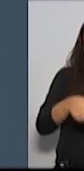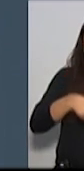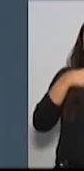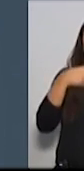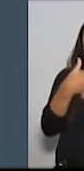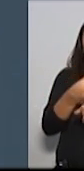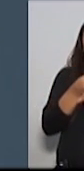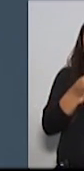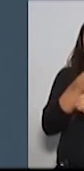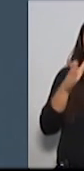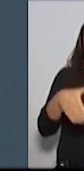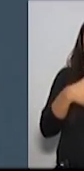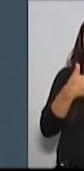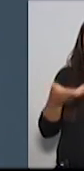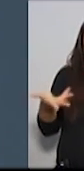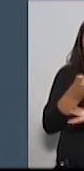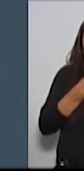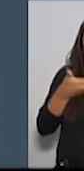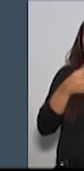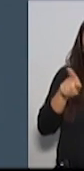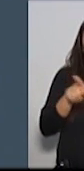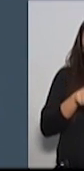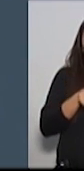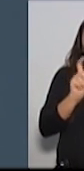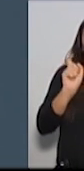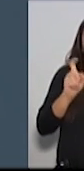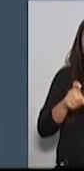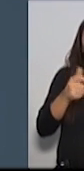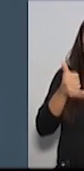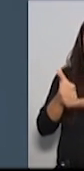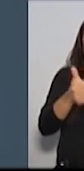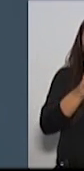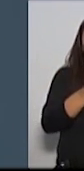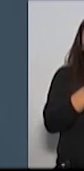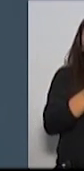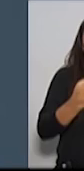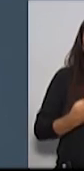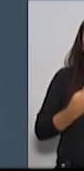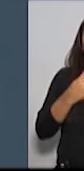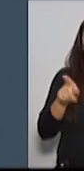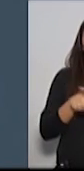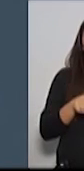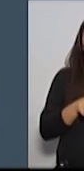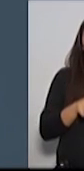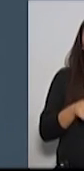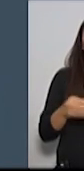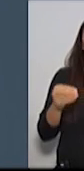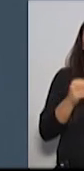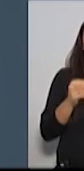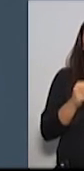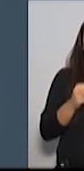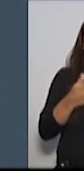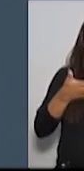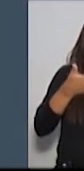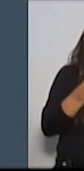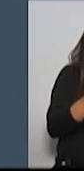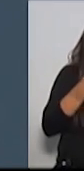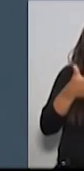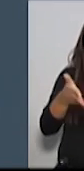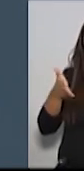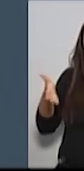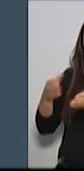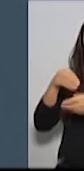asegurar que todos puedan beneficiarse de la urbanización, dando particular atención